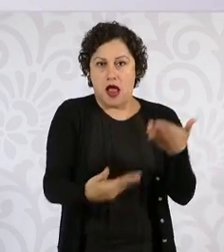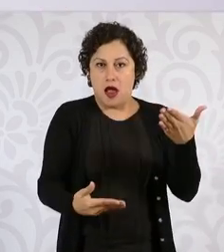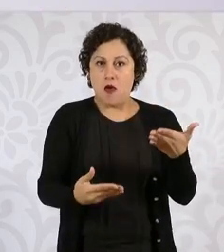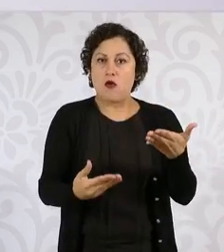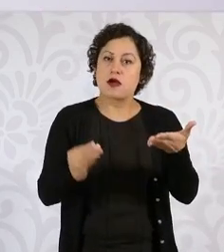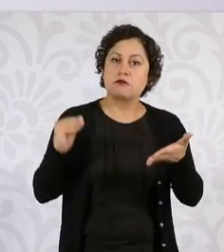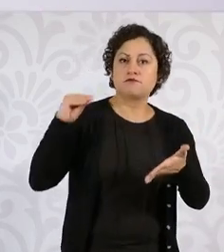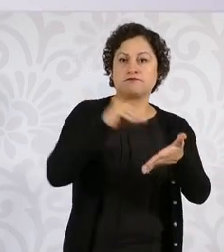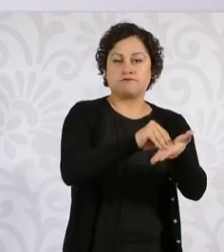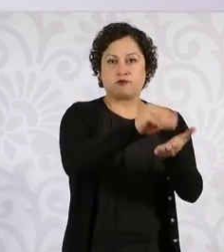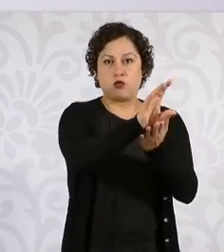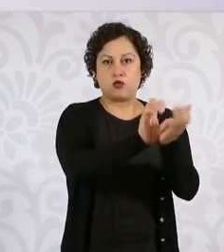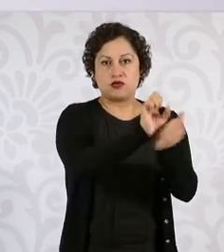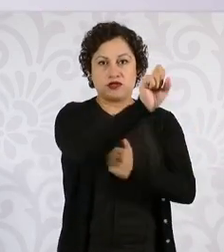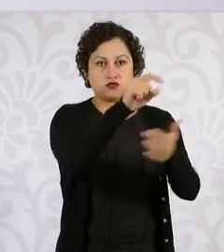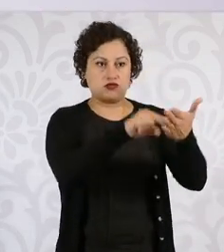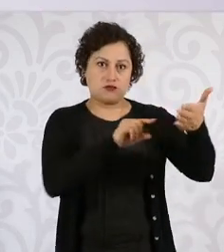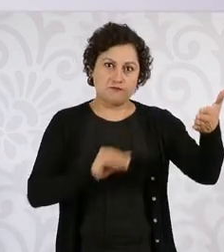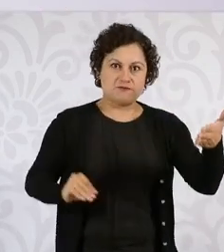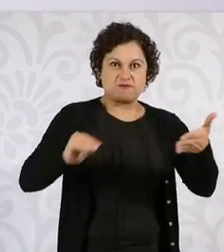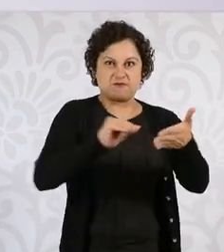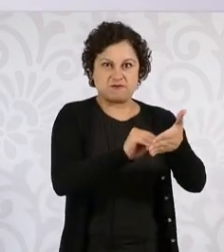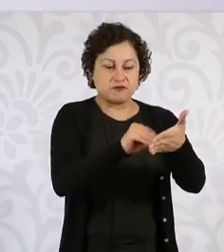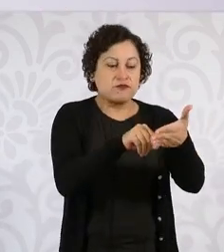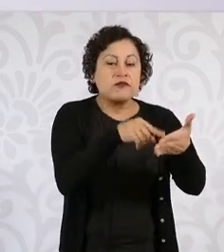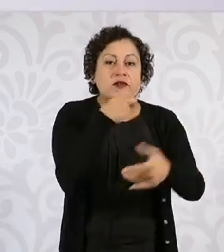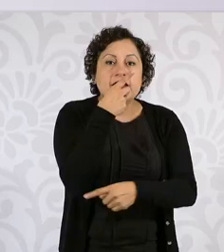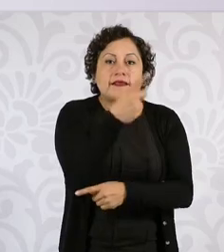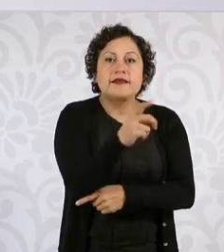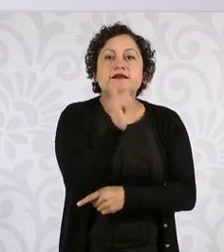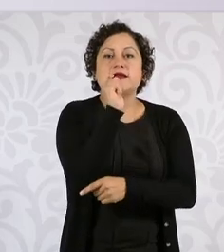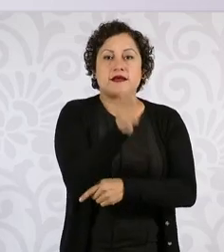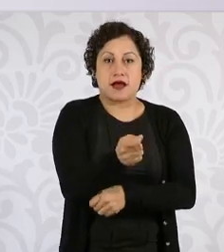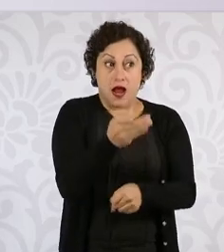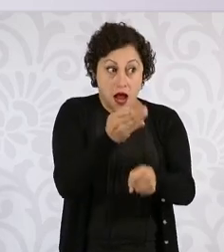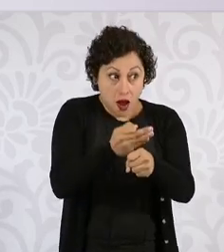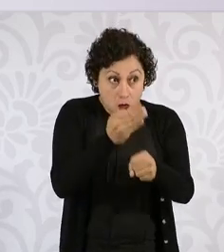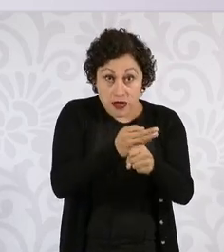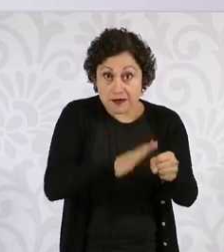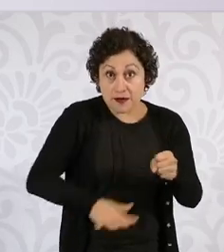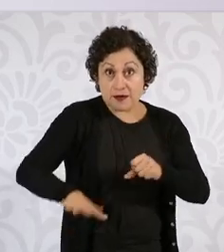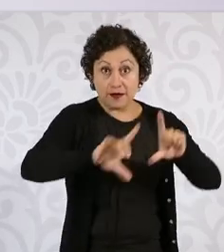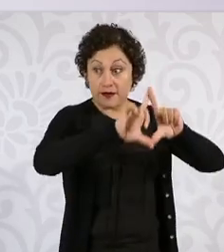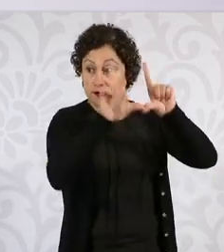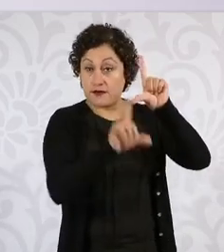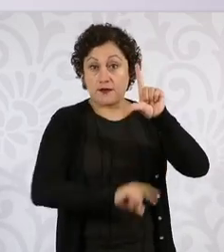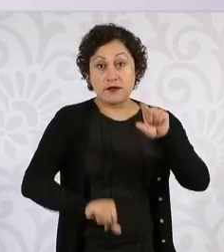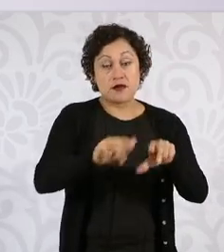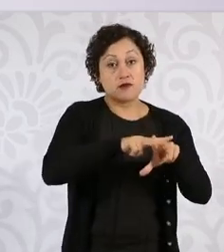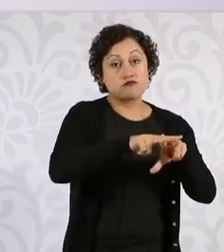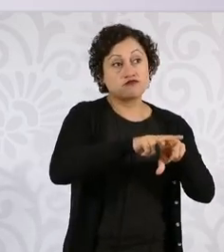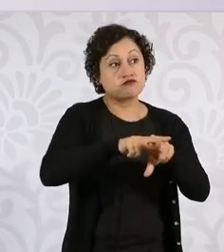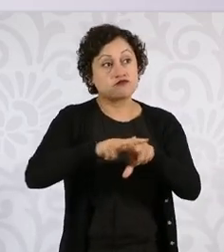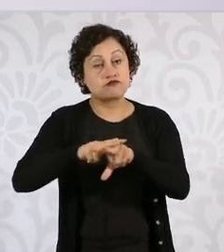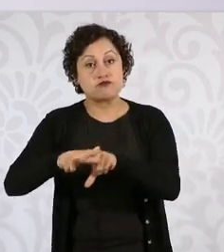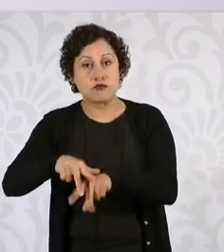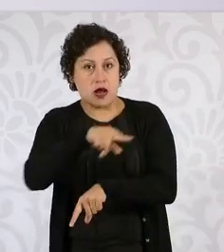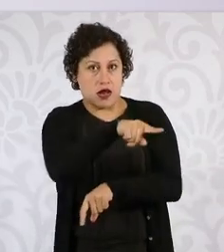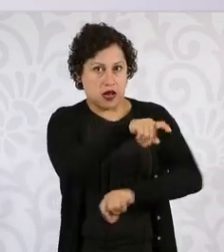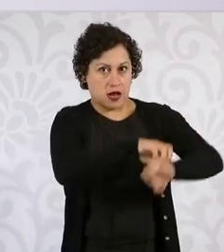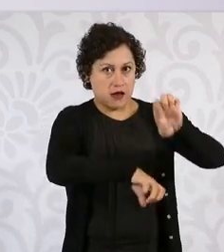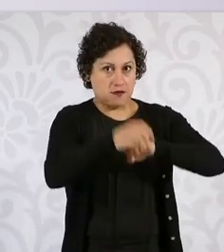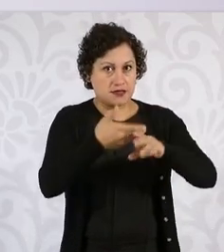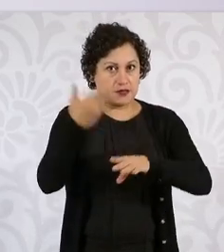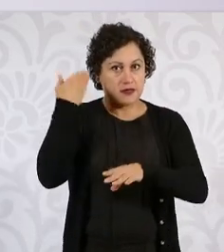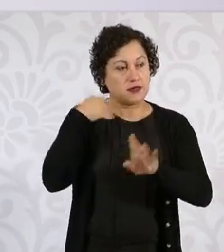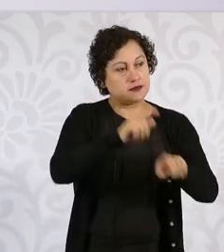Estado puede utilizar las vías actuales que están concesionadas para